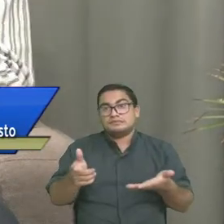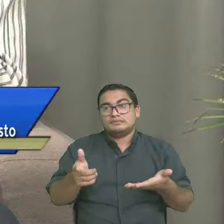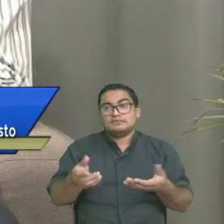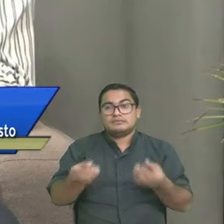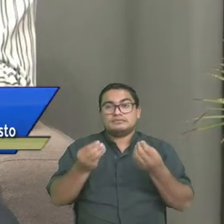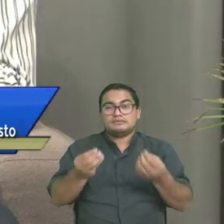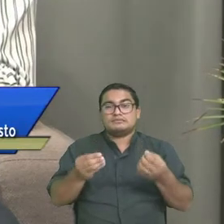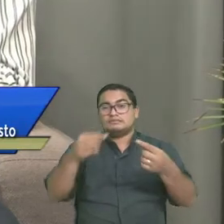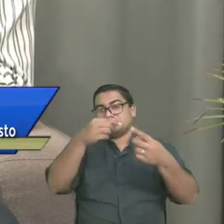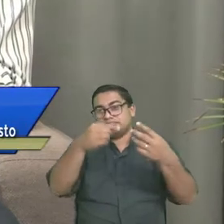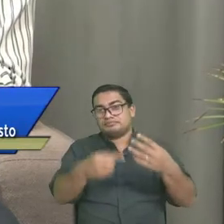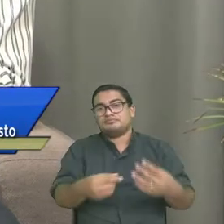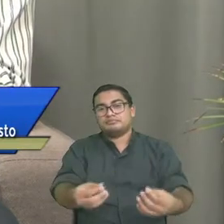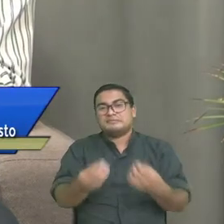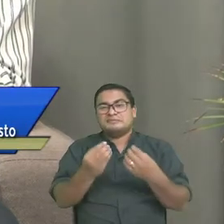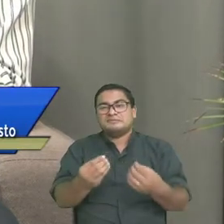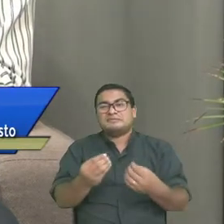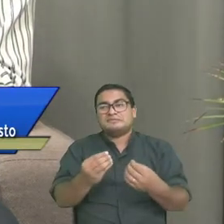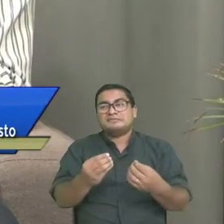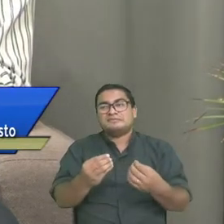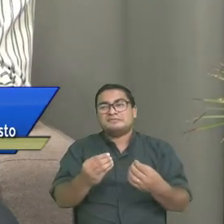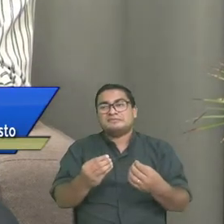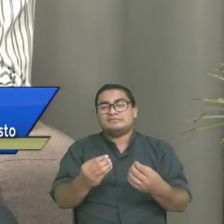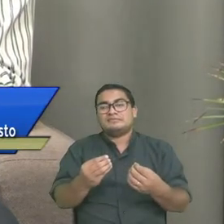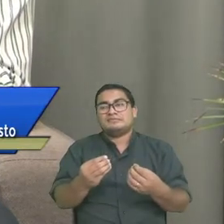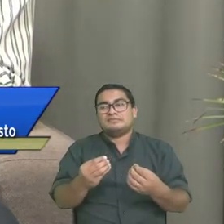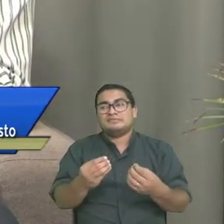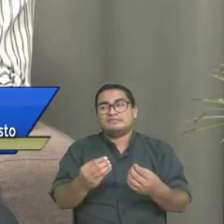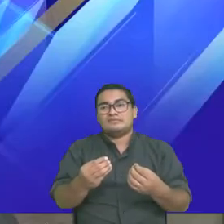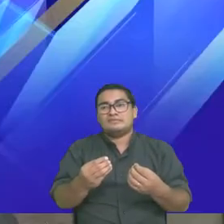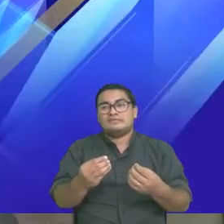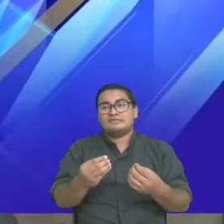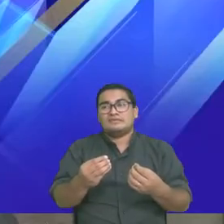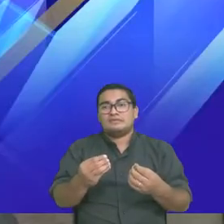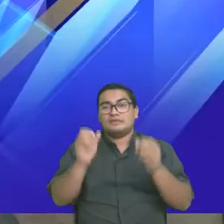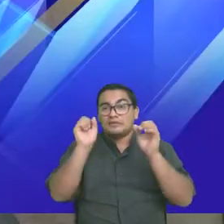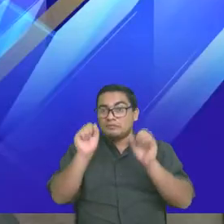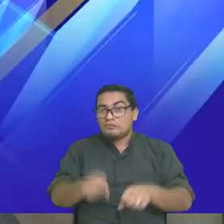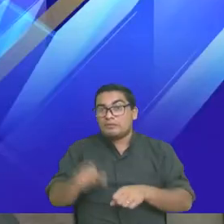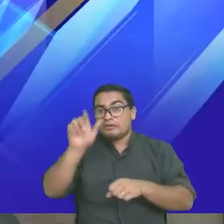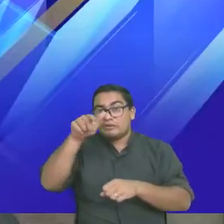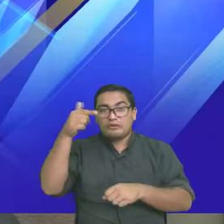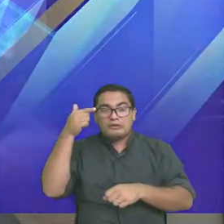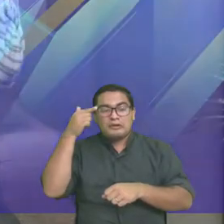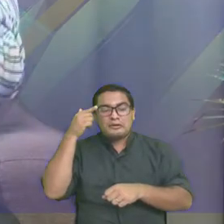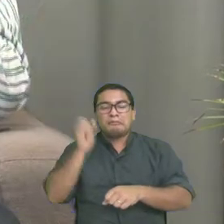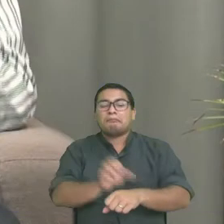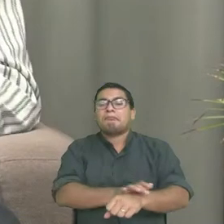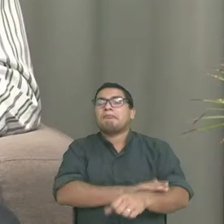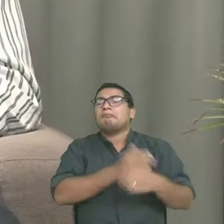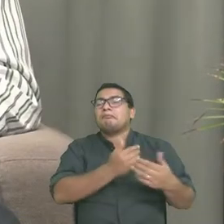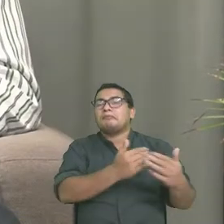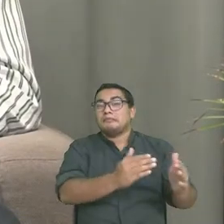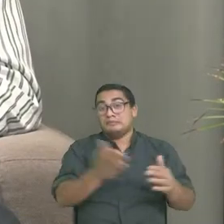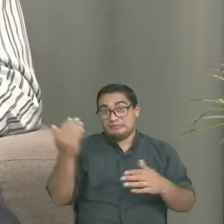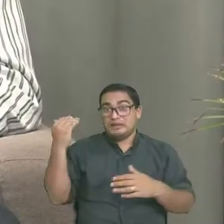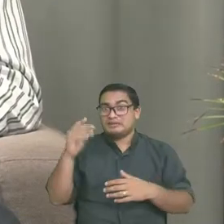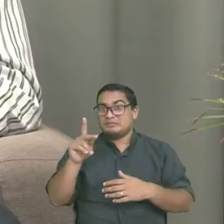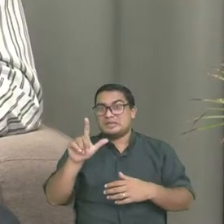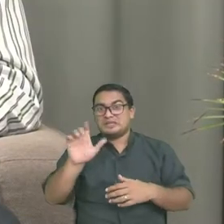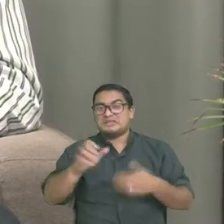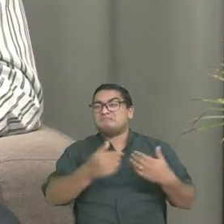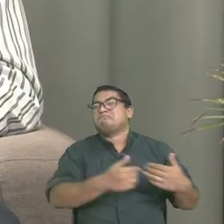sea, todo eso no lo podés hacer con un gobierno insensible como los gobiernos